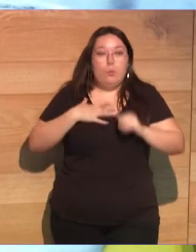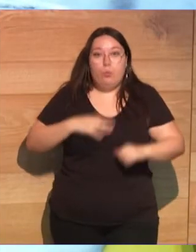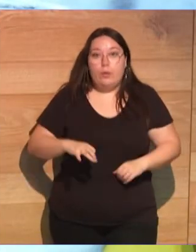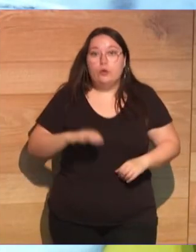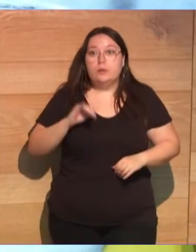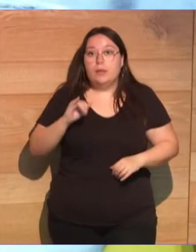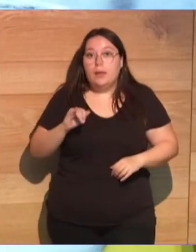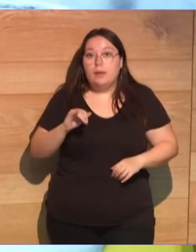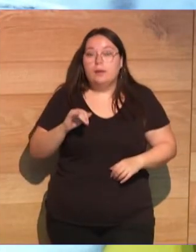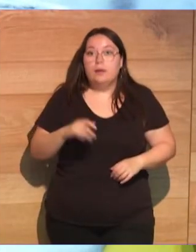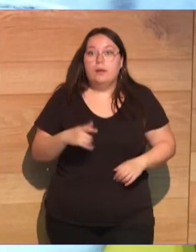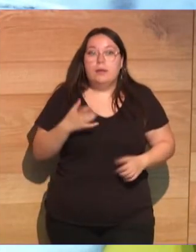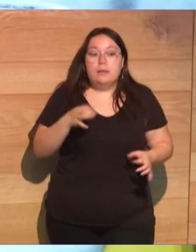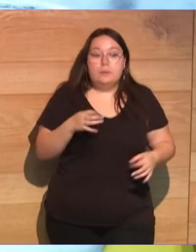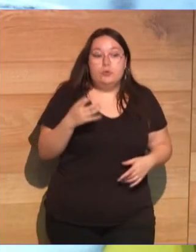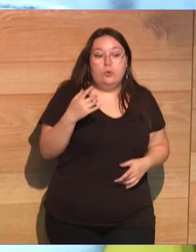hacer llamados a que,